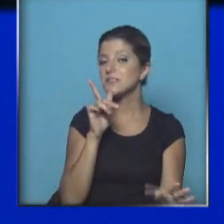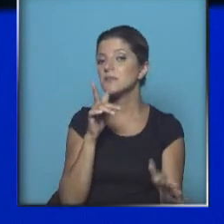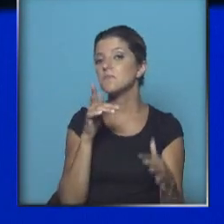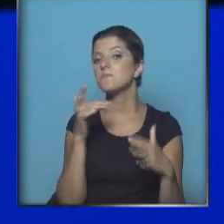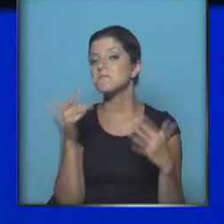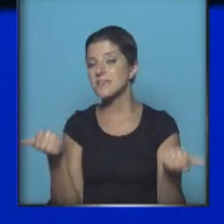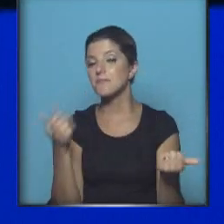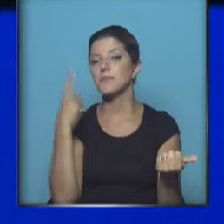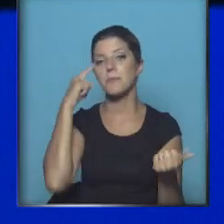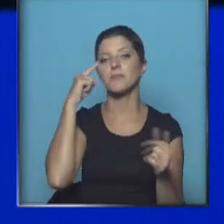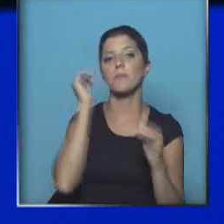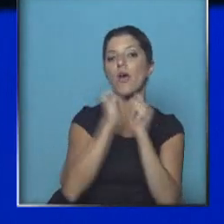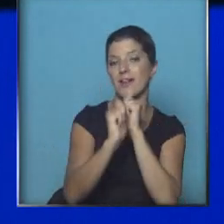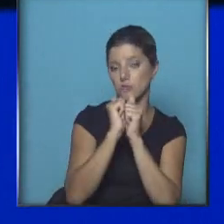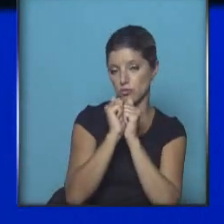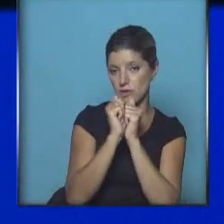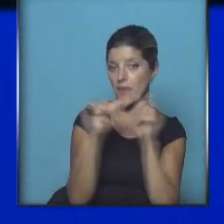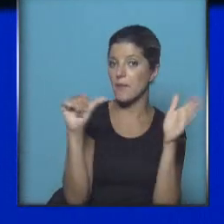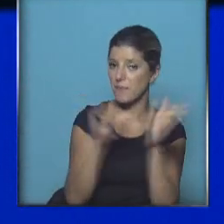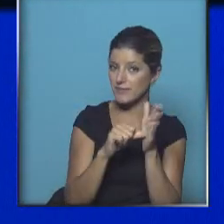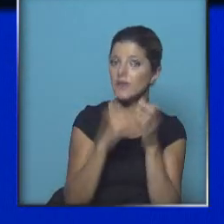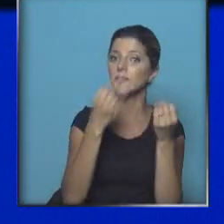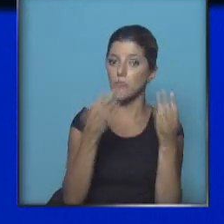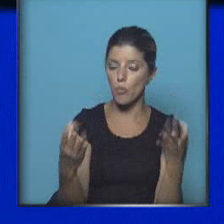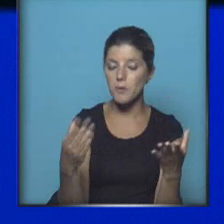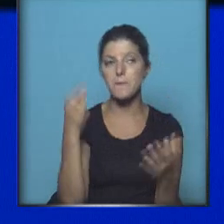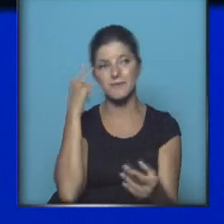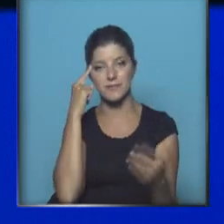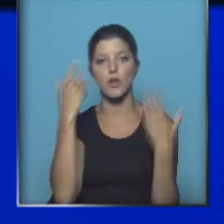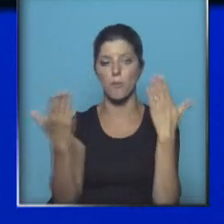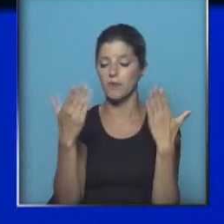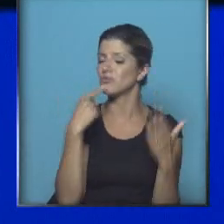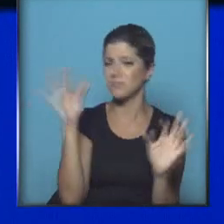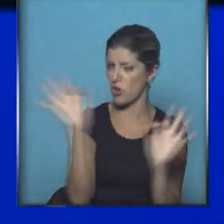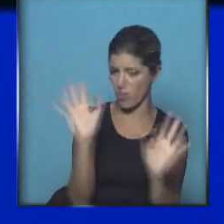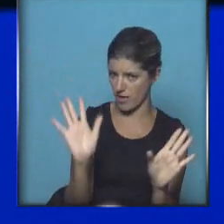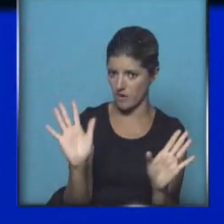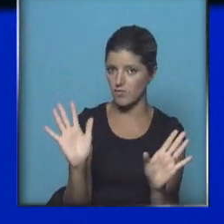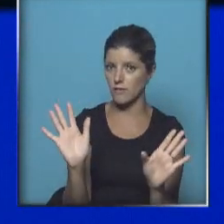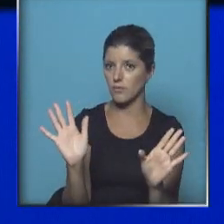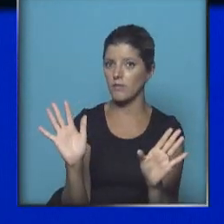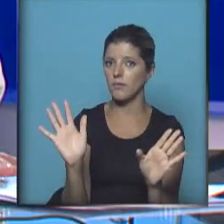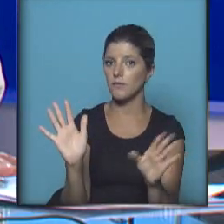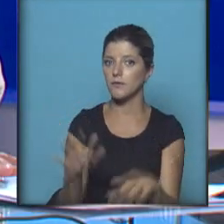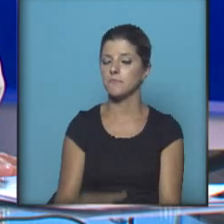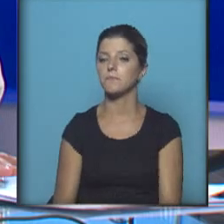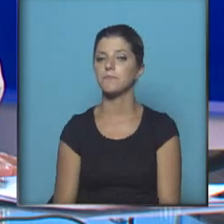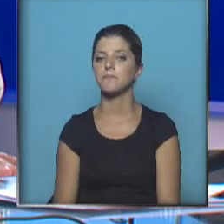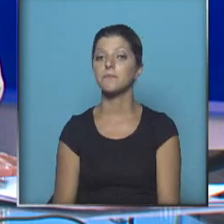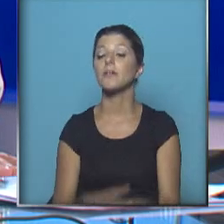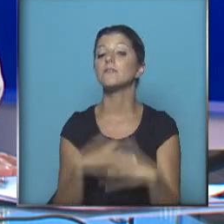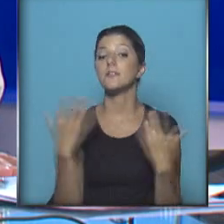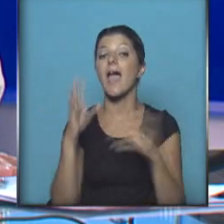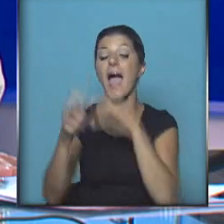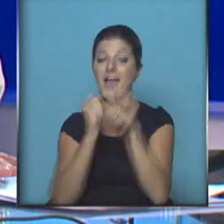con la historia que el país tiene, está bien ser suspicaz, yo eso no lo cuestiono en absoluto. Y hasta que no